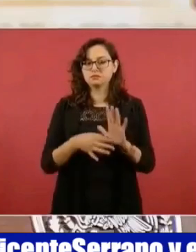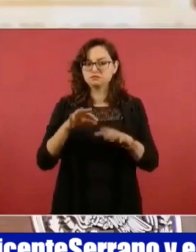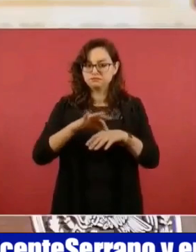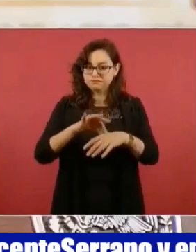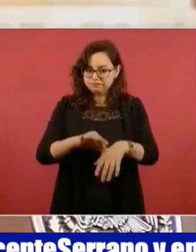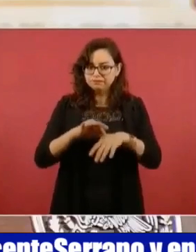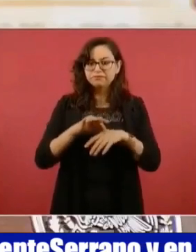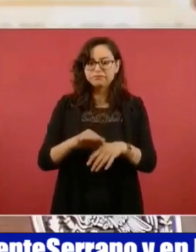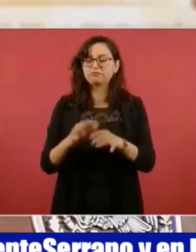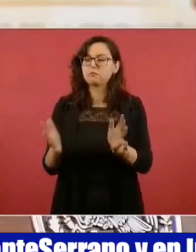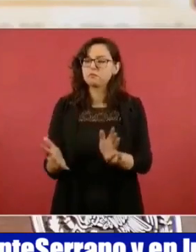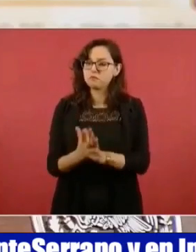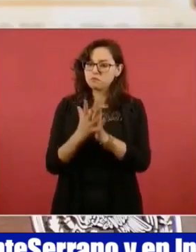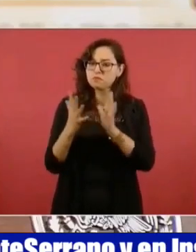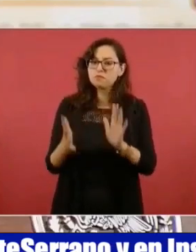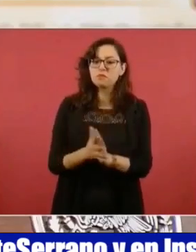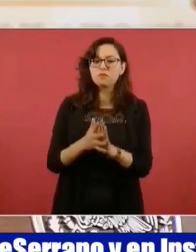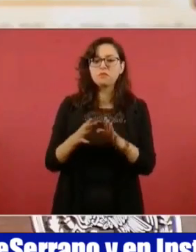que tenga